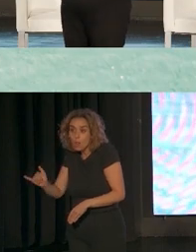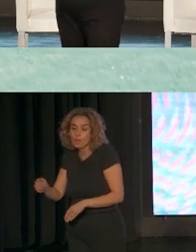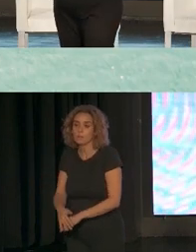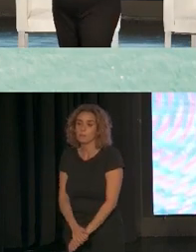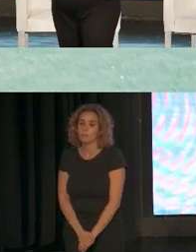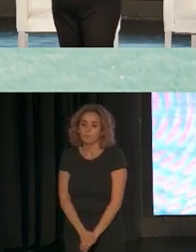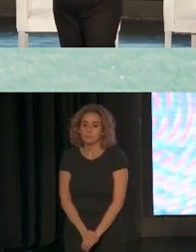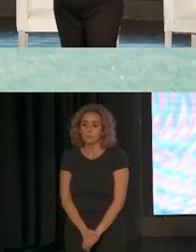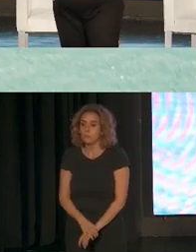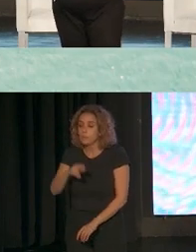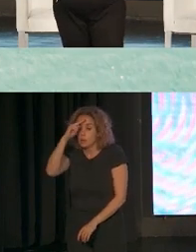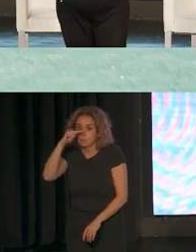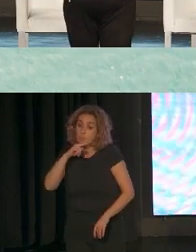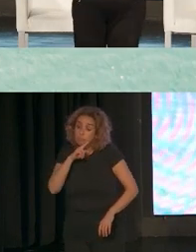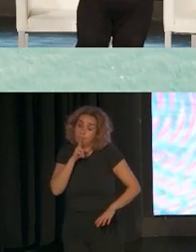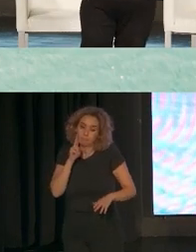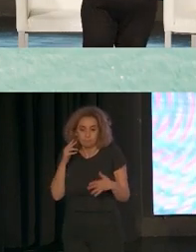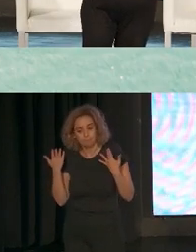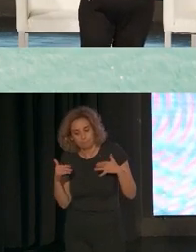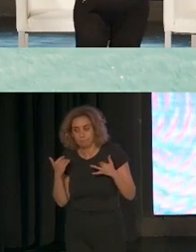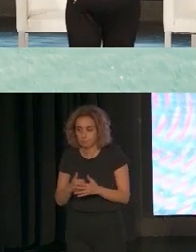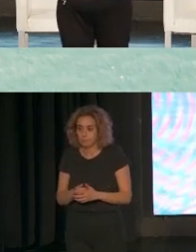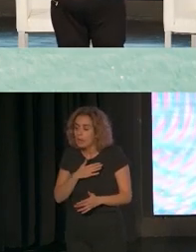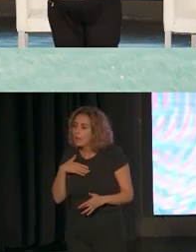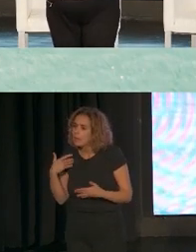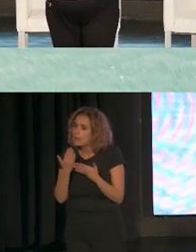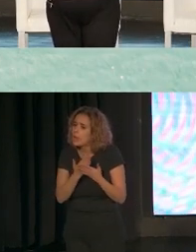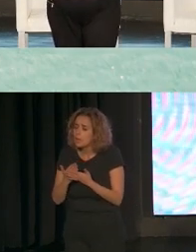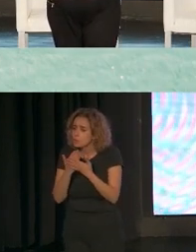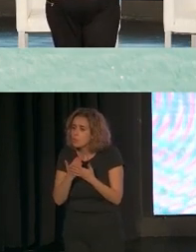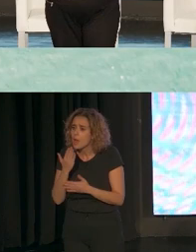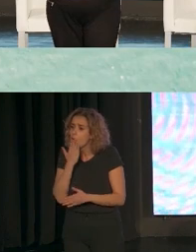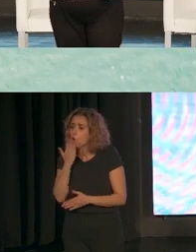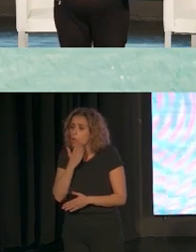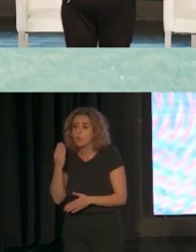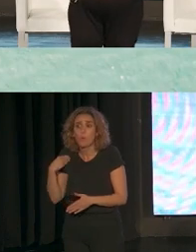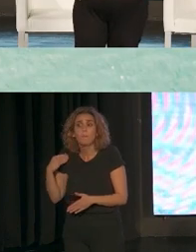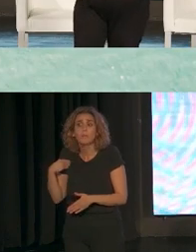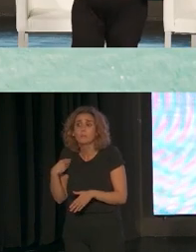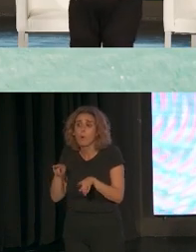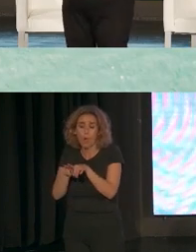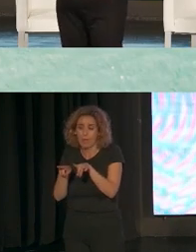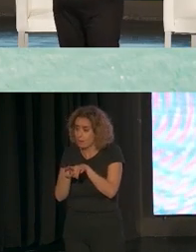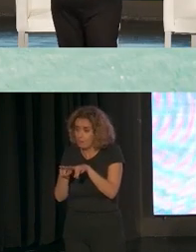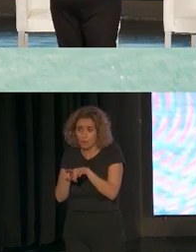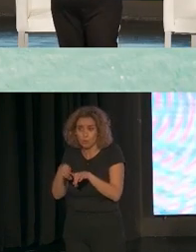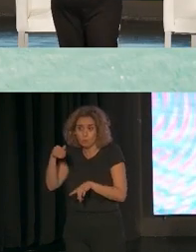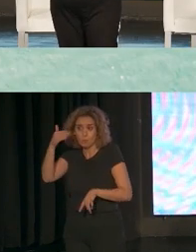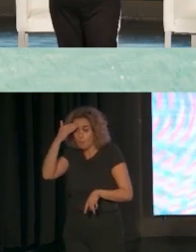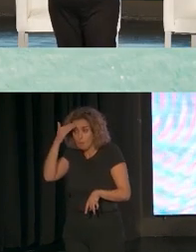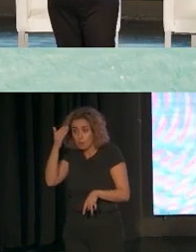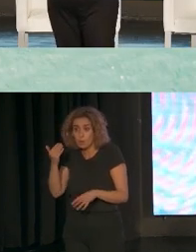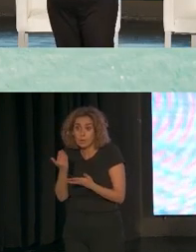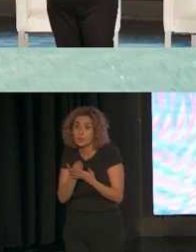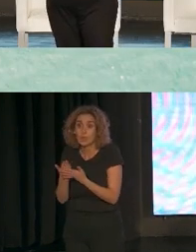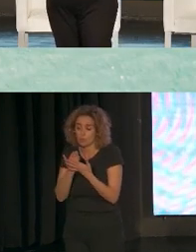intelectual mis padres bueno mis padres querían que yo estudiara en el mismo colegio donde habían estudiado mis hermanas mayores